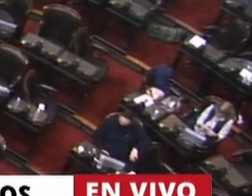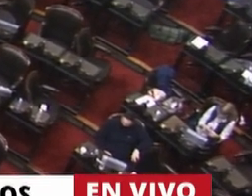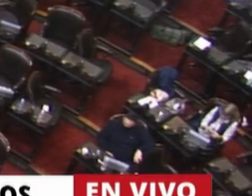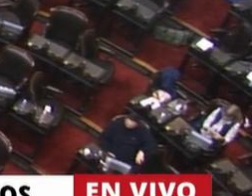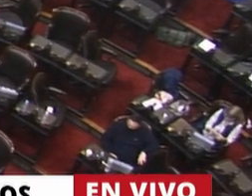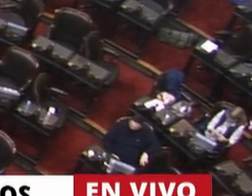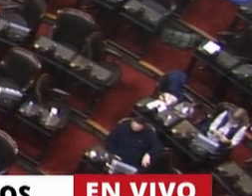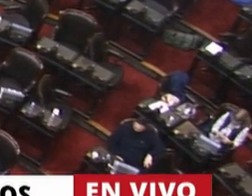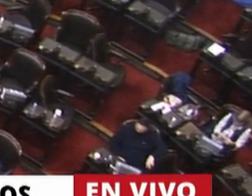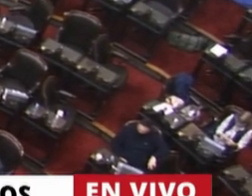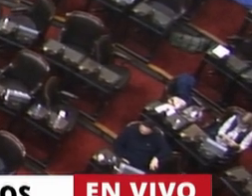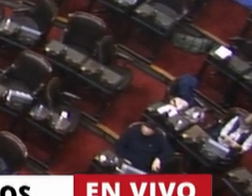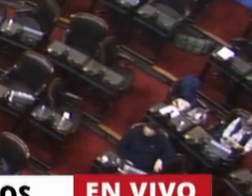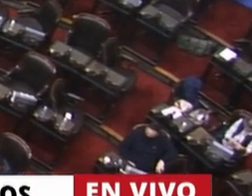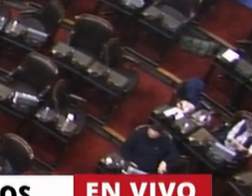br